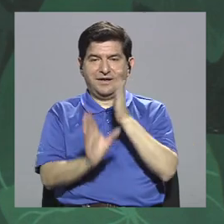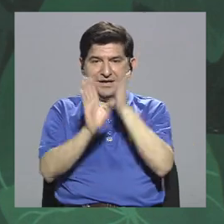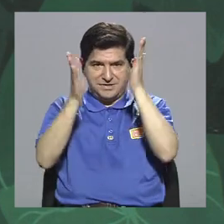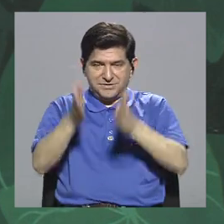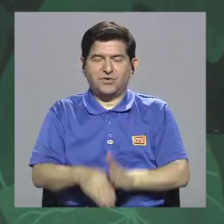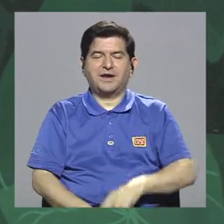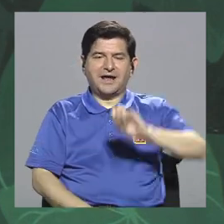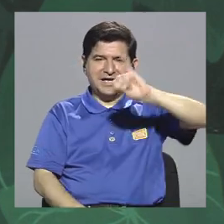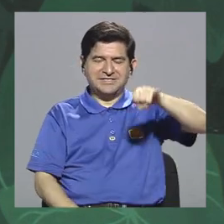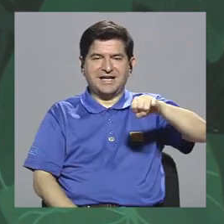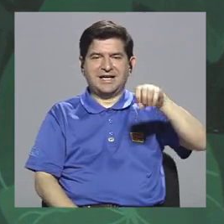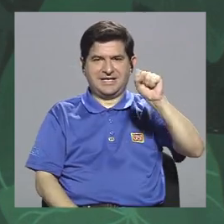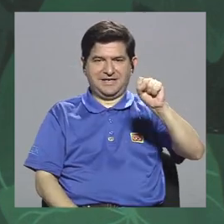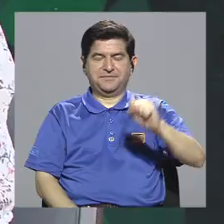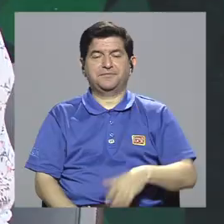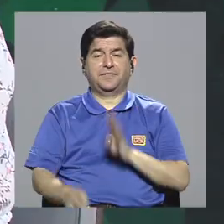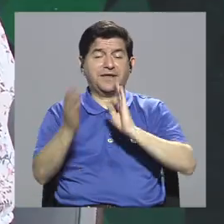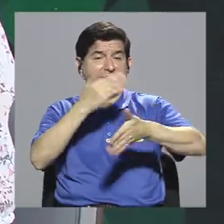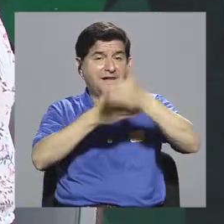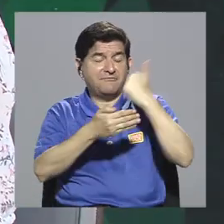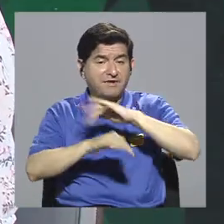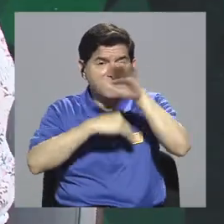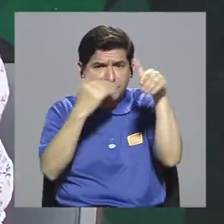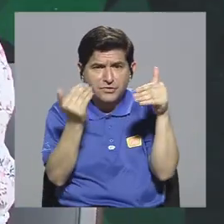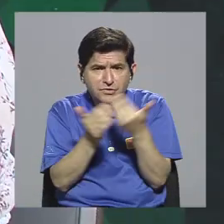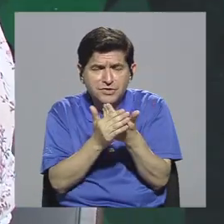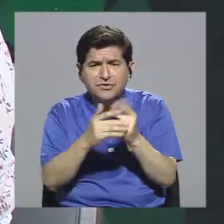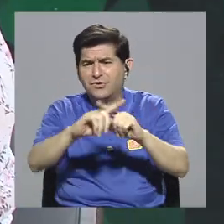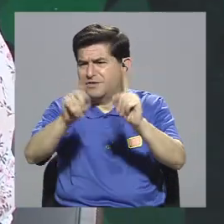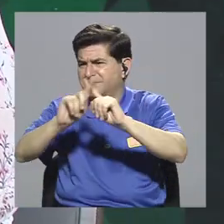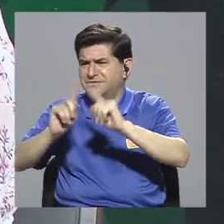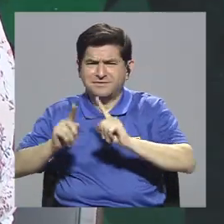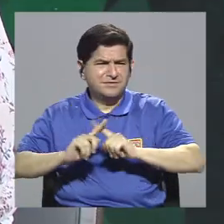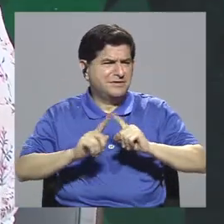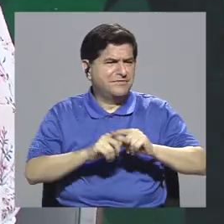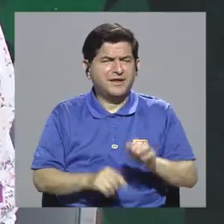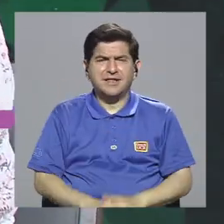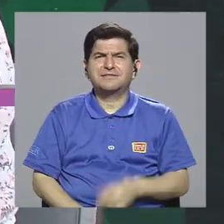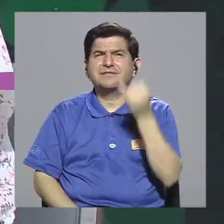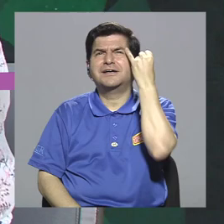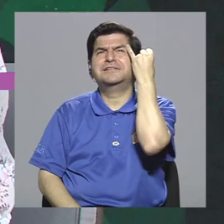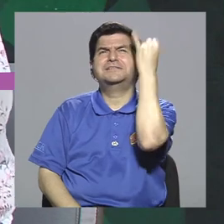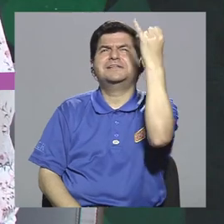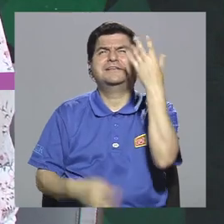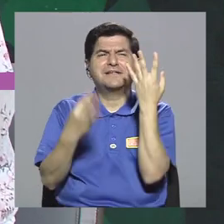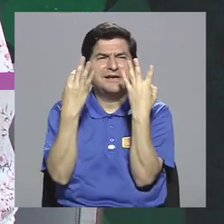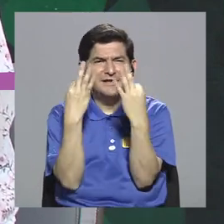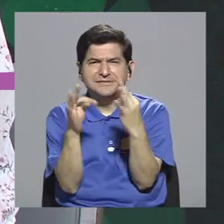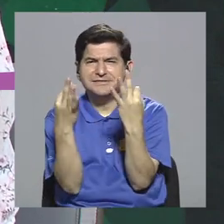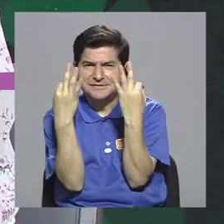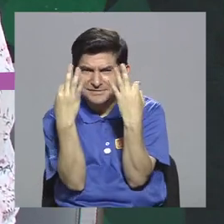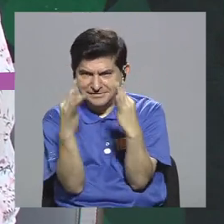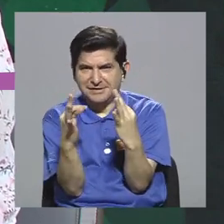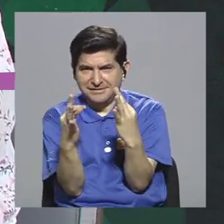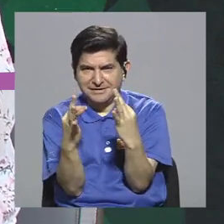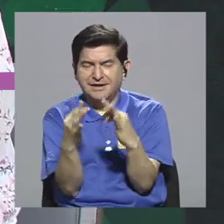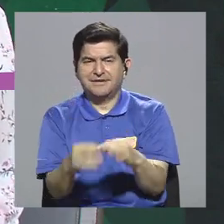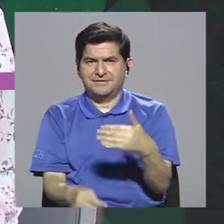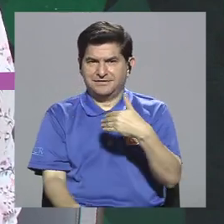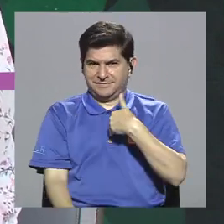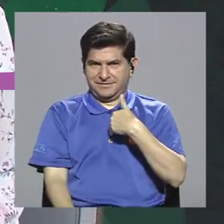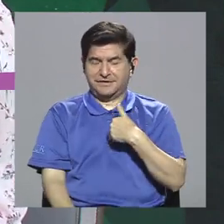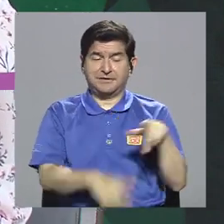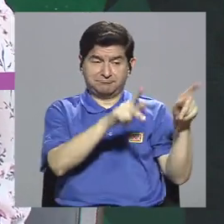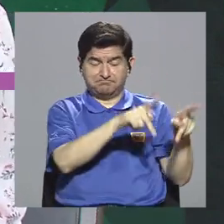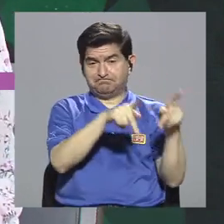Y bueno, estábamos conversando acerca de todas estas, digamos, como pistas o ideas que podemos